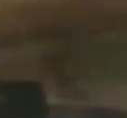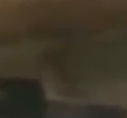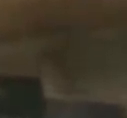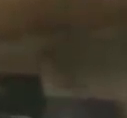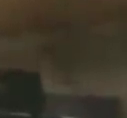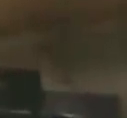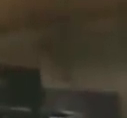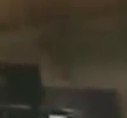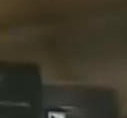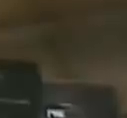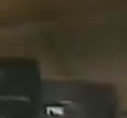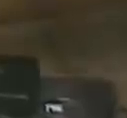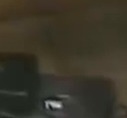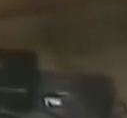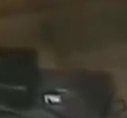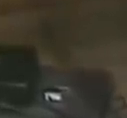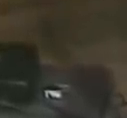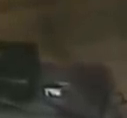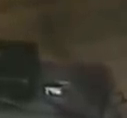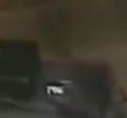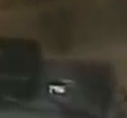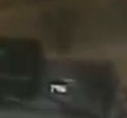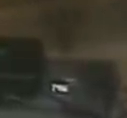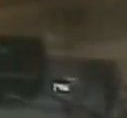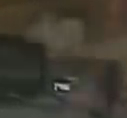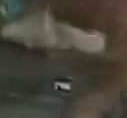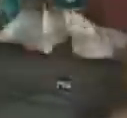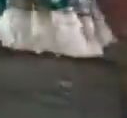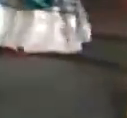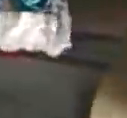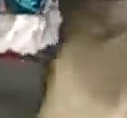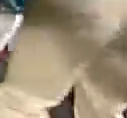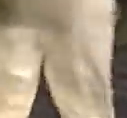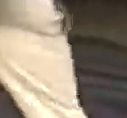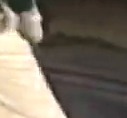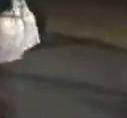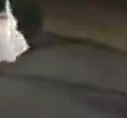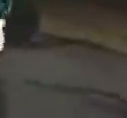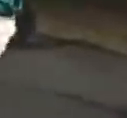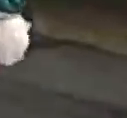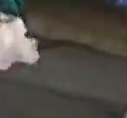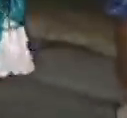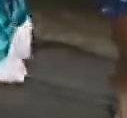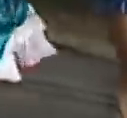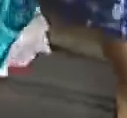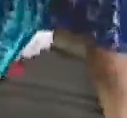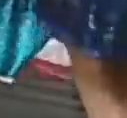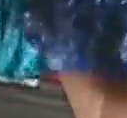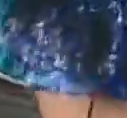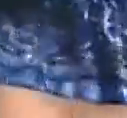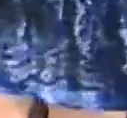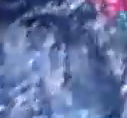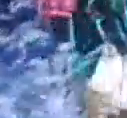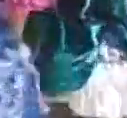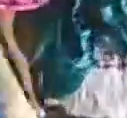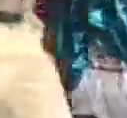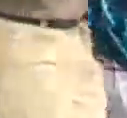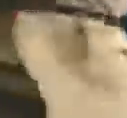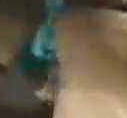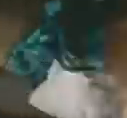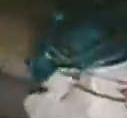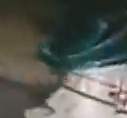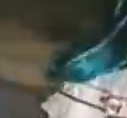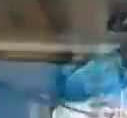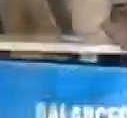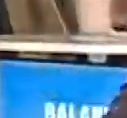Queen. Isidora, Isidora, Isidora, Cayo Calypso